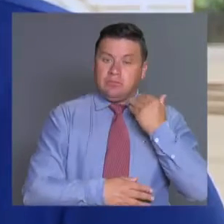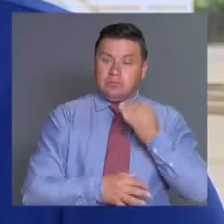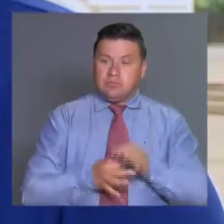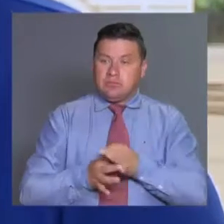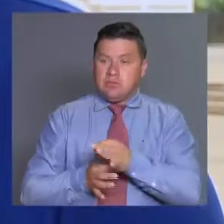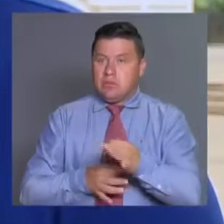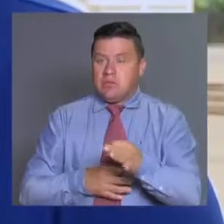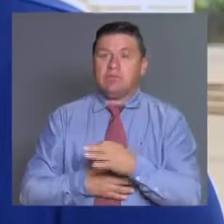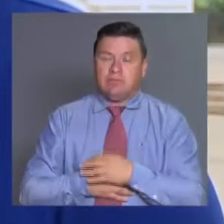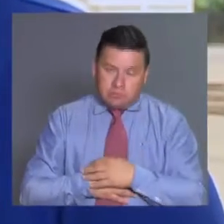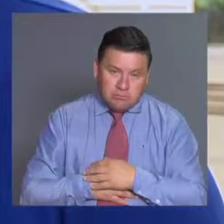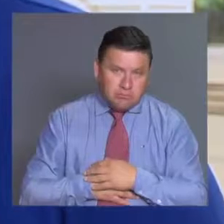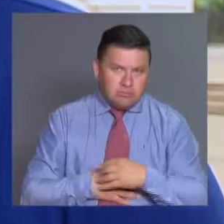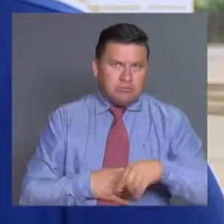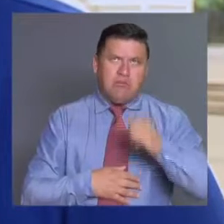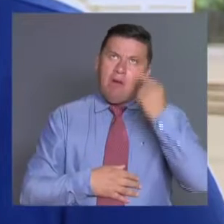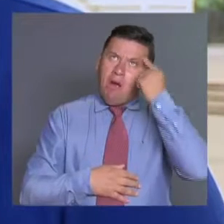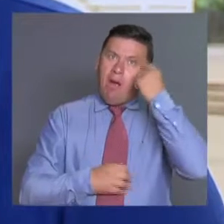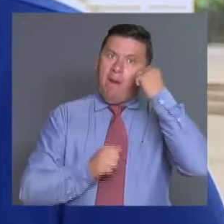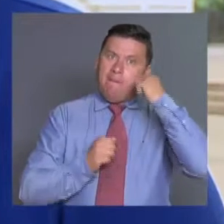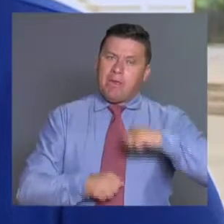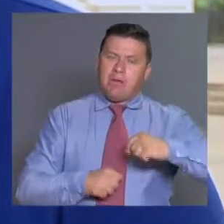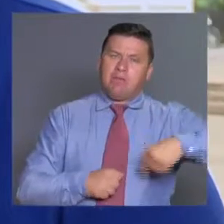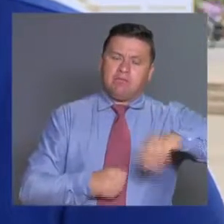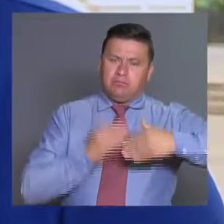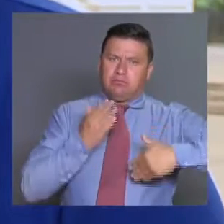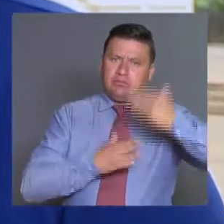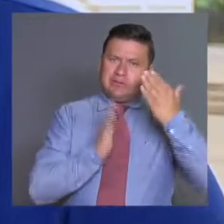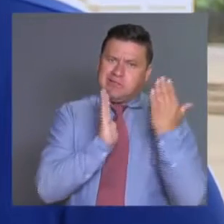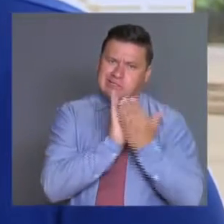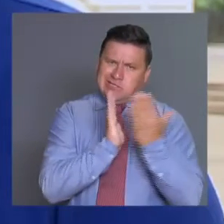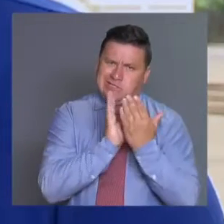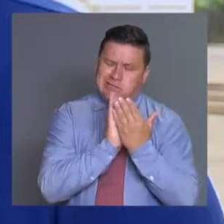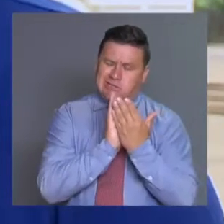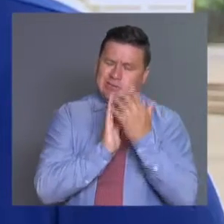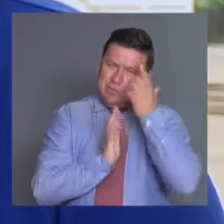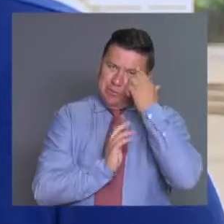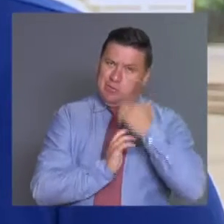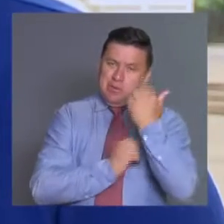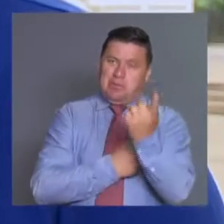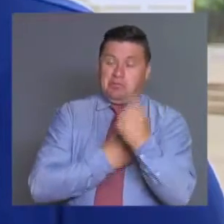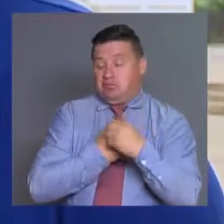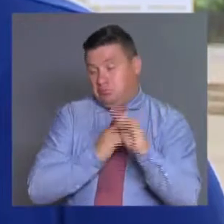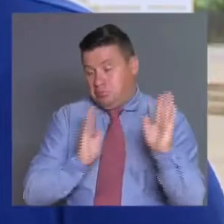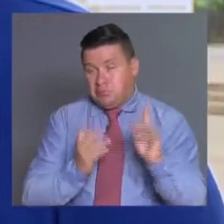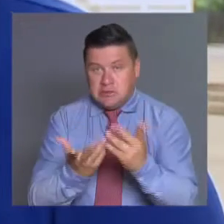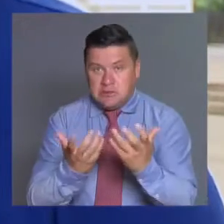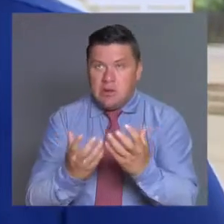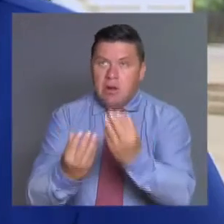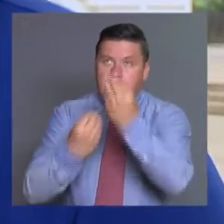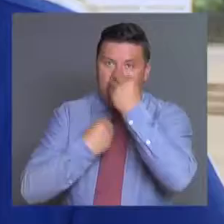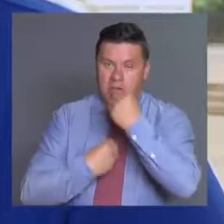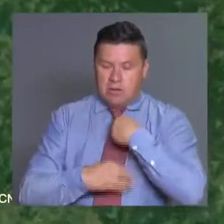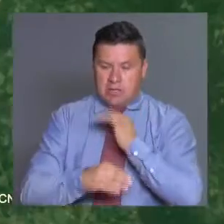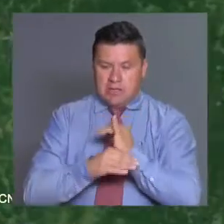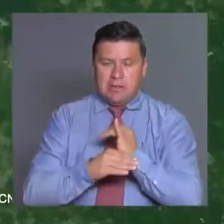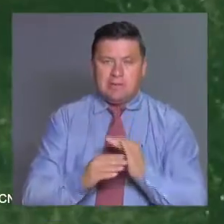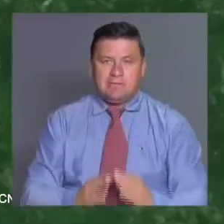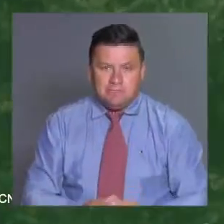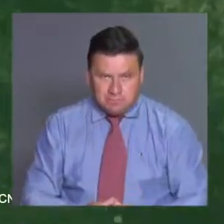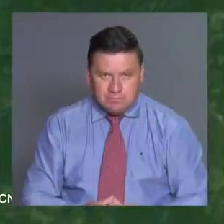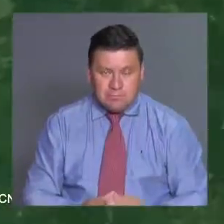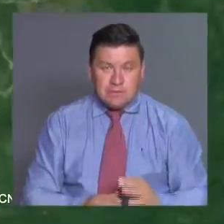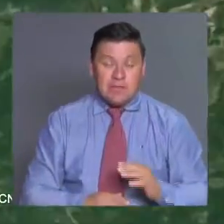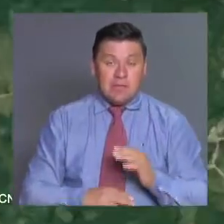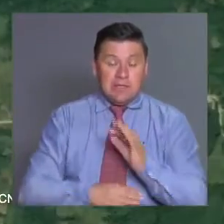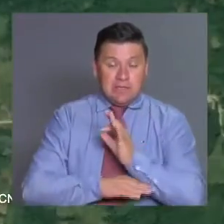municipio y para que ellos puedan es iniciar sus estudios profesionales y pues ser parte de nuestra institución al